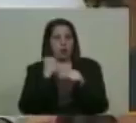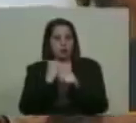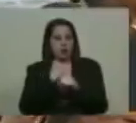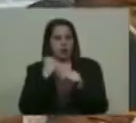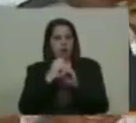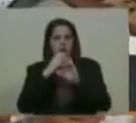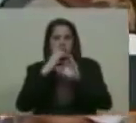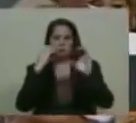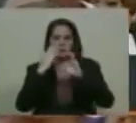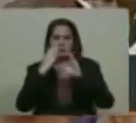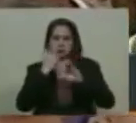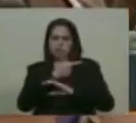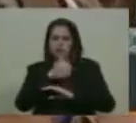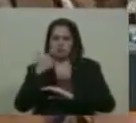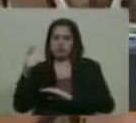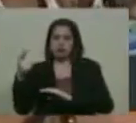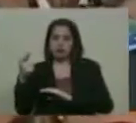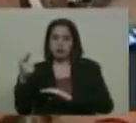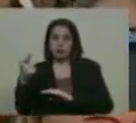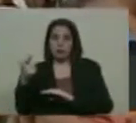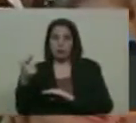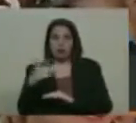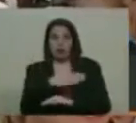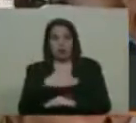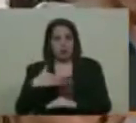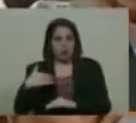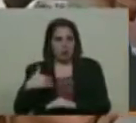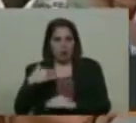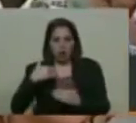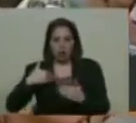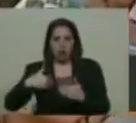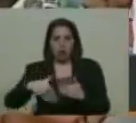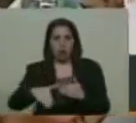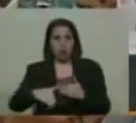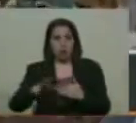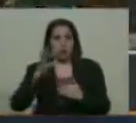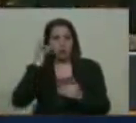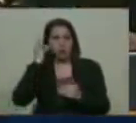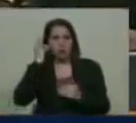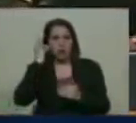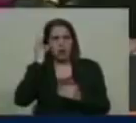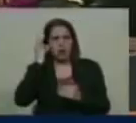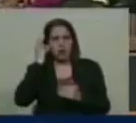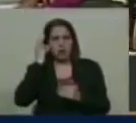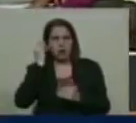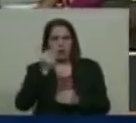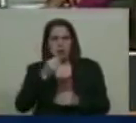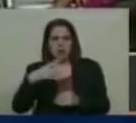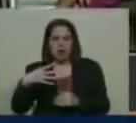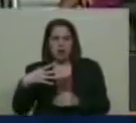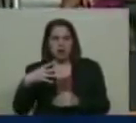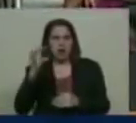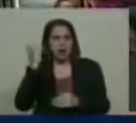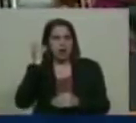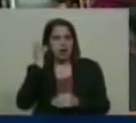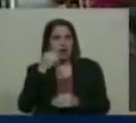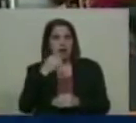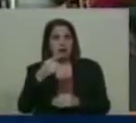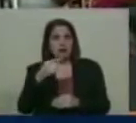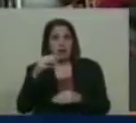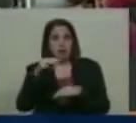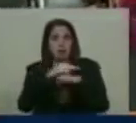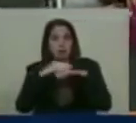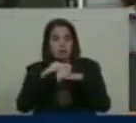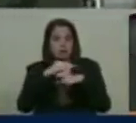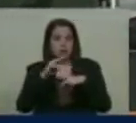trabajadores de la patria. Yo quiero que muy pronto Blanca Cao, compañera ministra del Poder Popular,